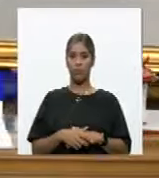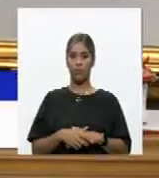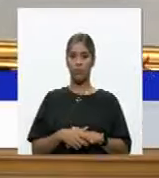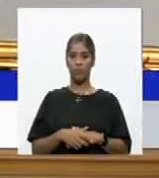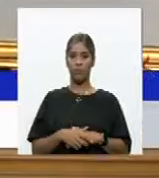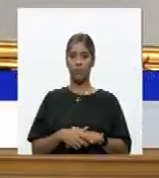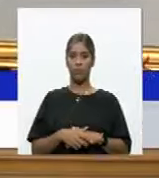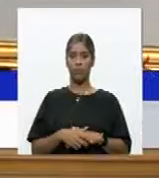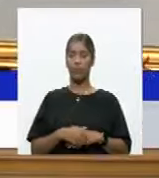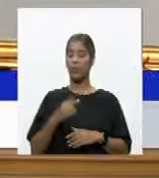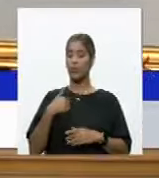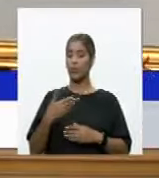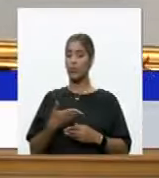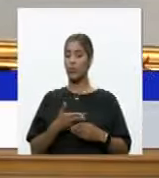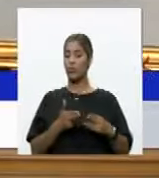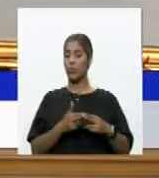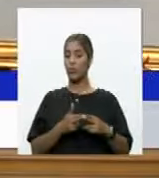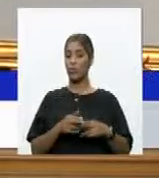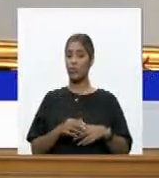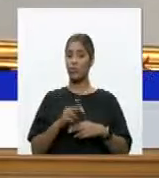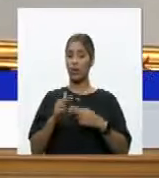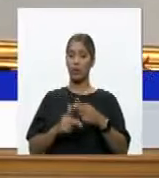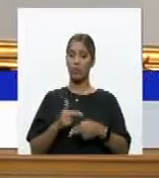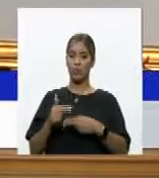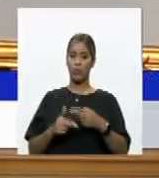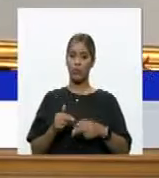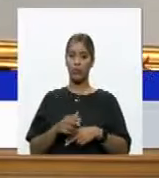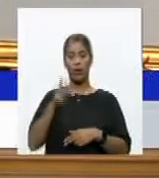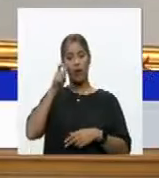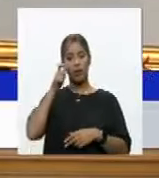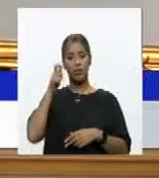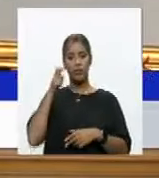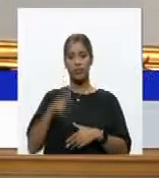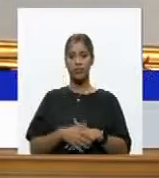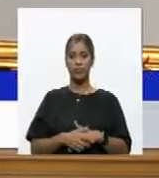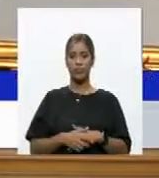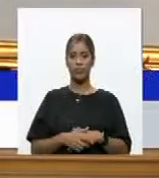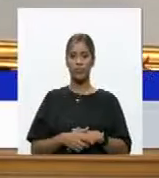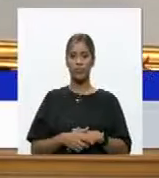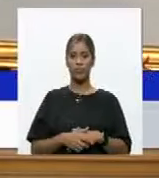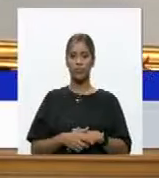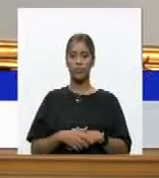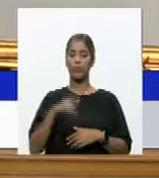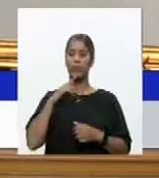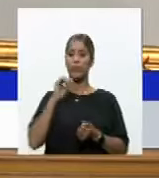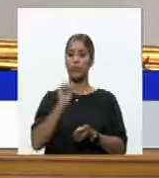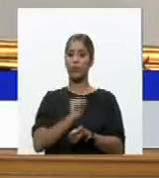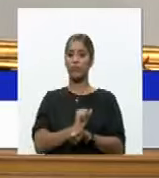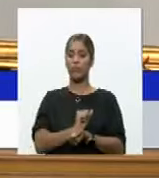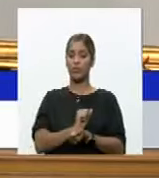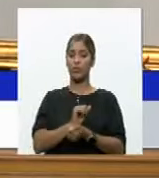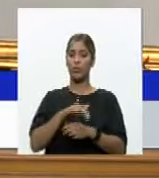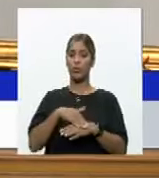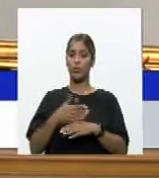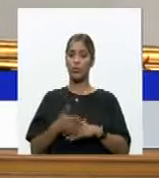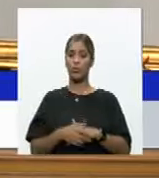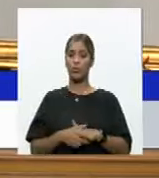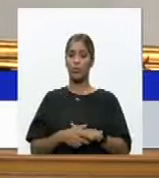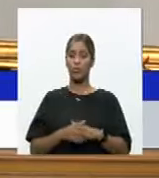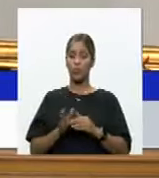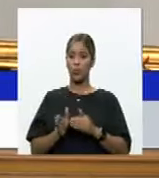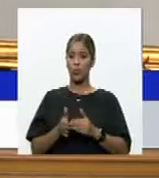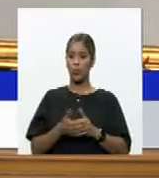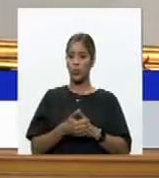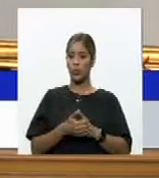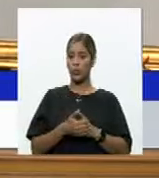mi papá le presentó a un revolucionario, un campesino, que estaba preso por haber